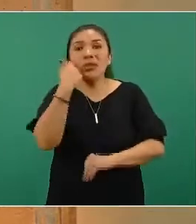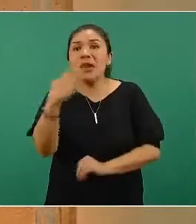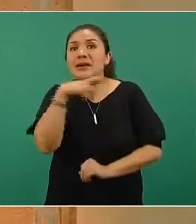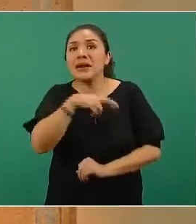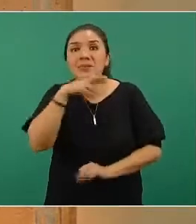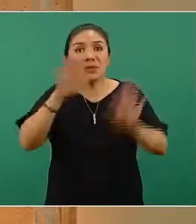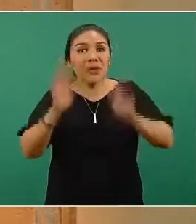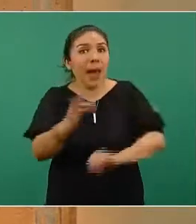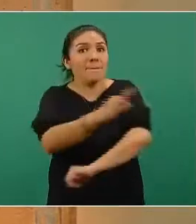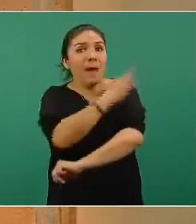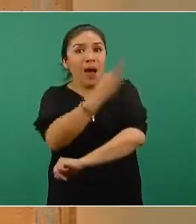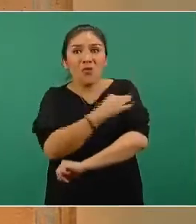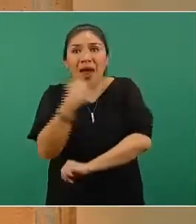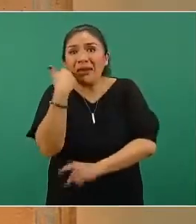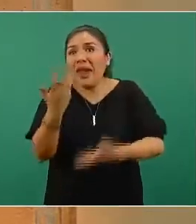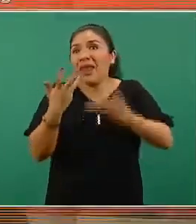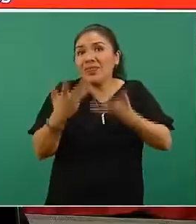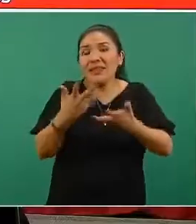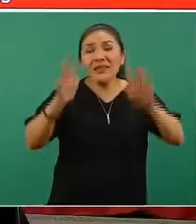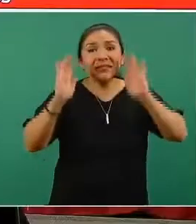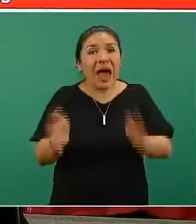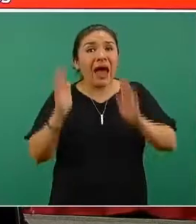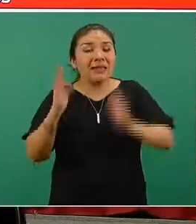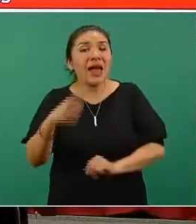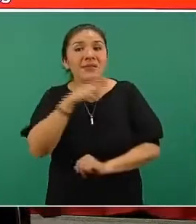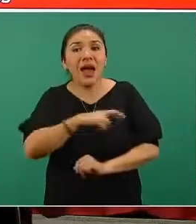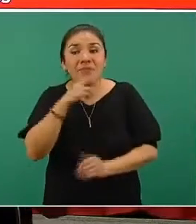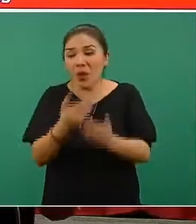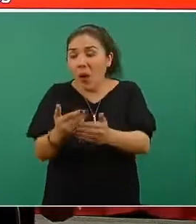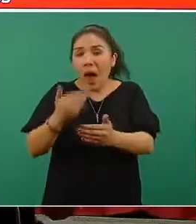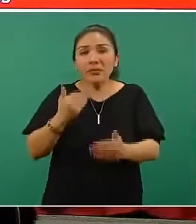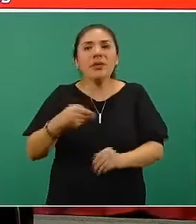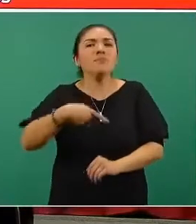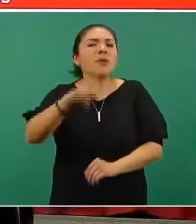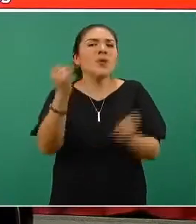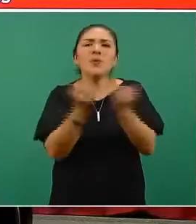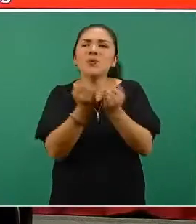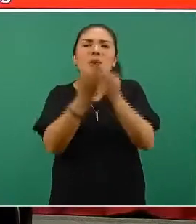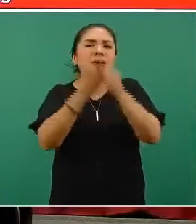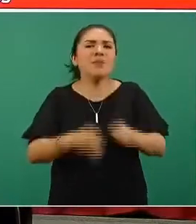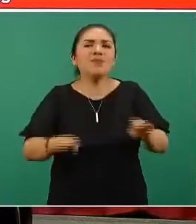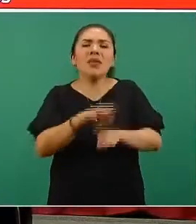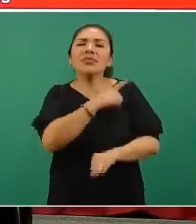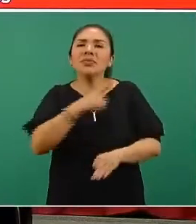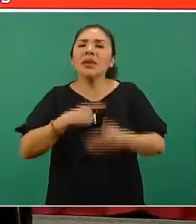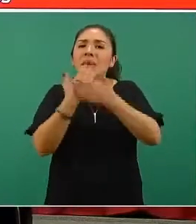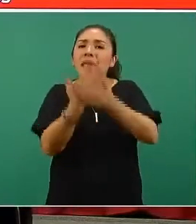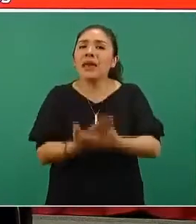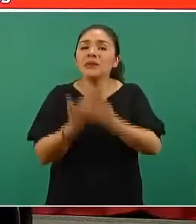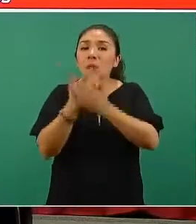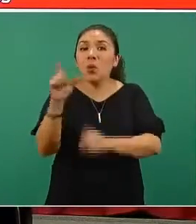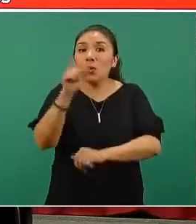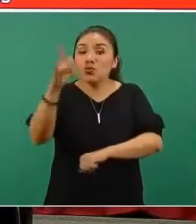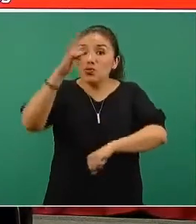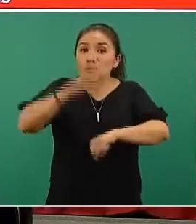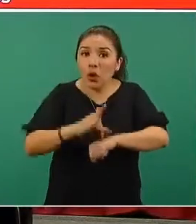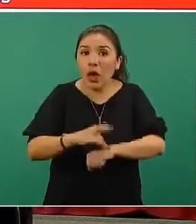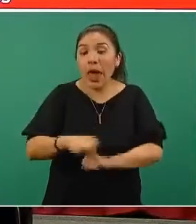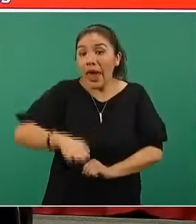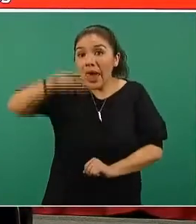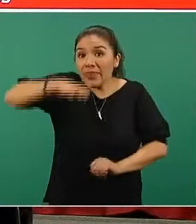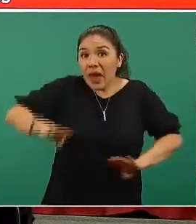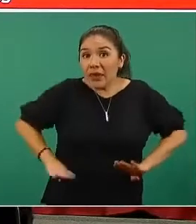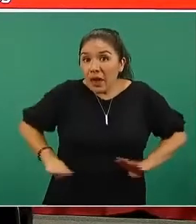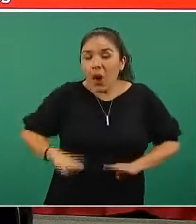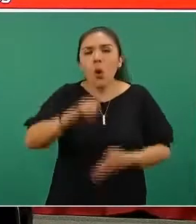una parte muy importante de la población quiere vacunarse cuanto antes, pero también es importante esperar el turno que te toque tanto en edad como